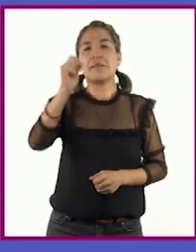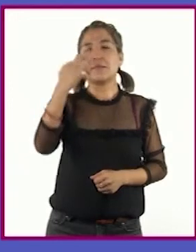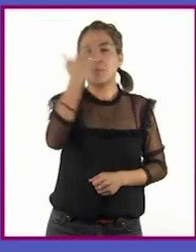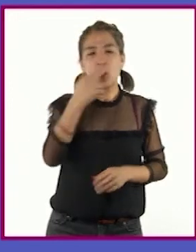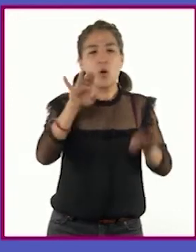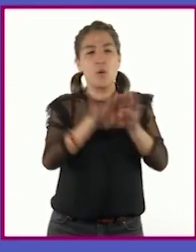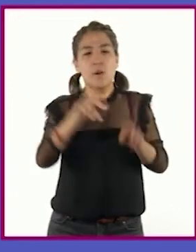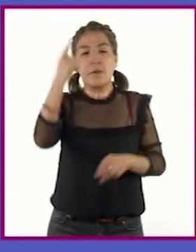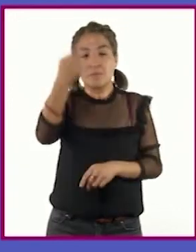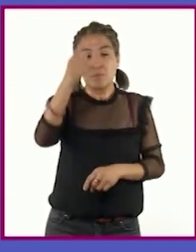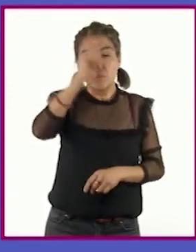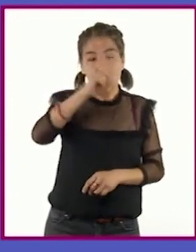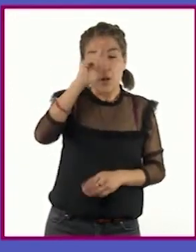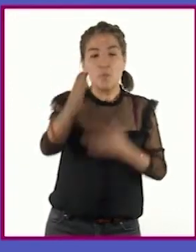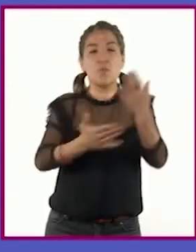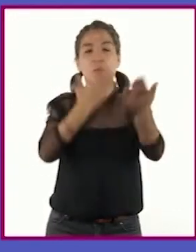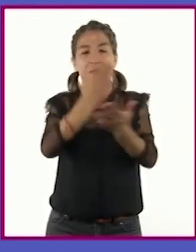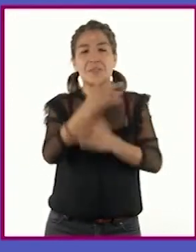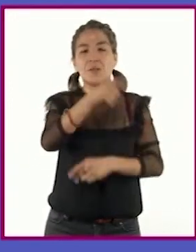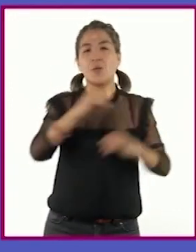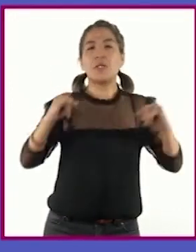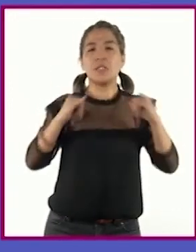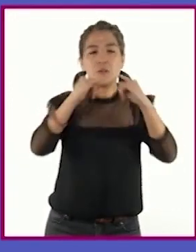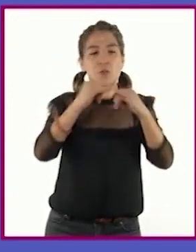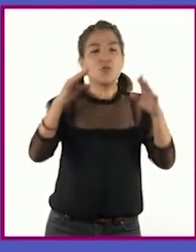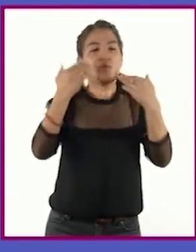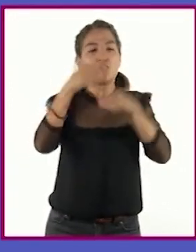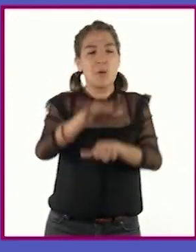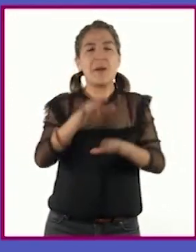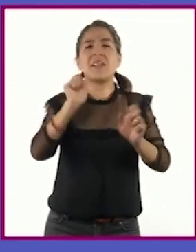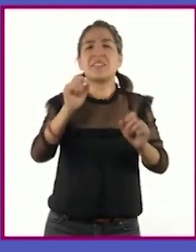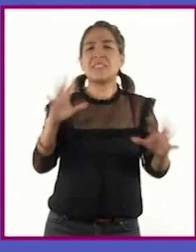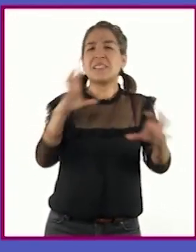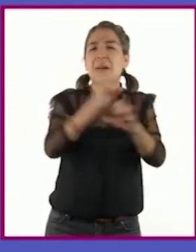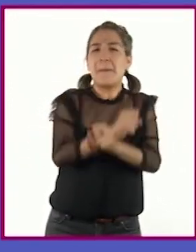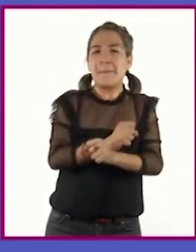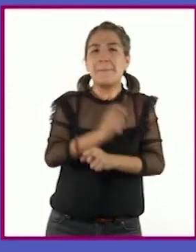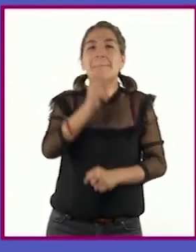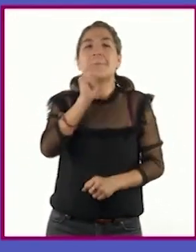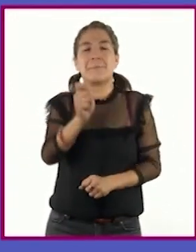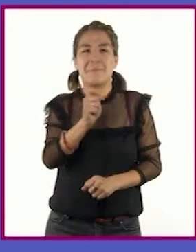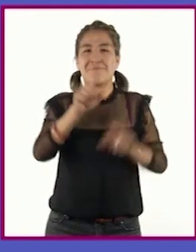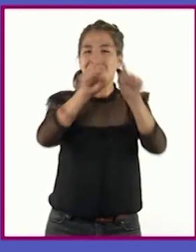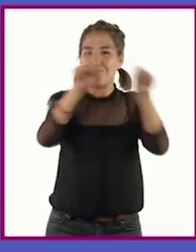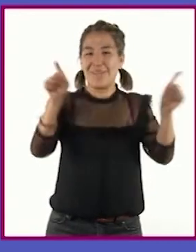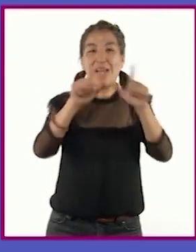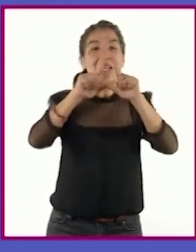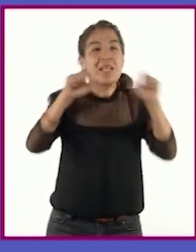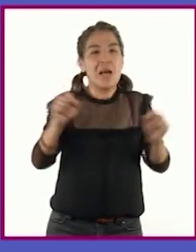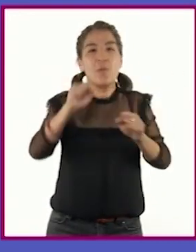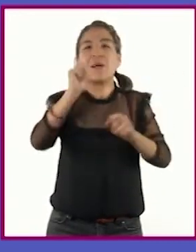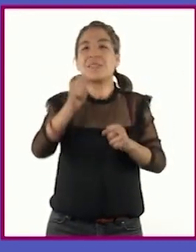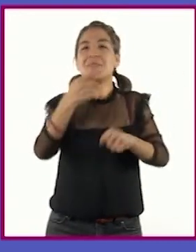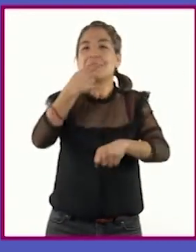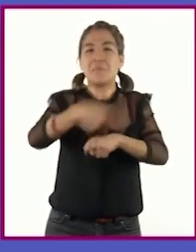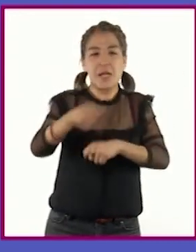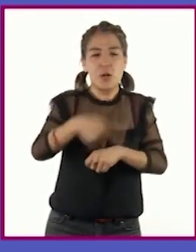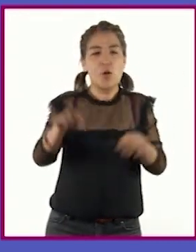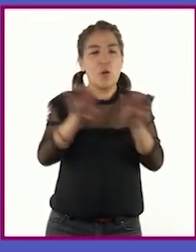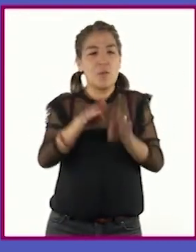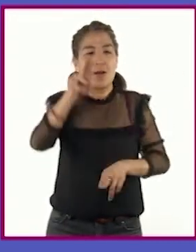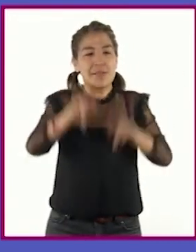para poder hacer una propuesta institucional sobre la definición de una lengua en riesgo basado en un sistema ordenado